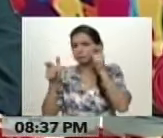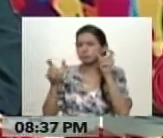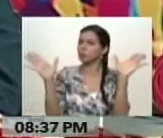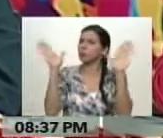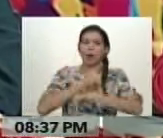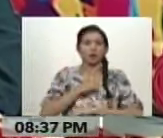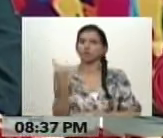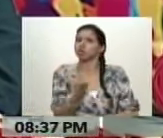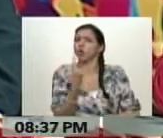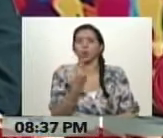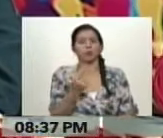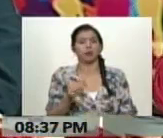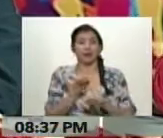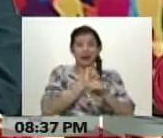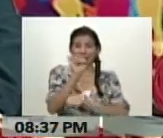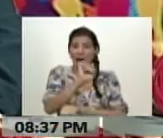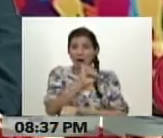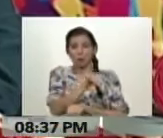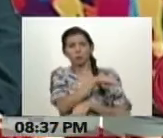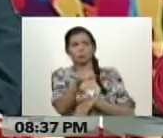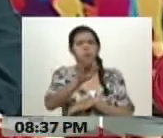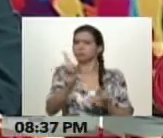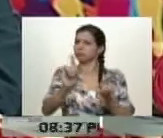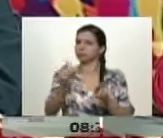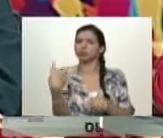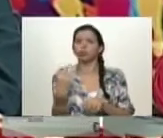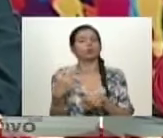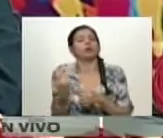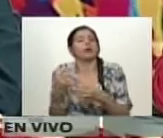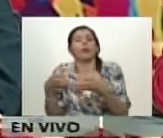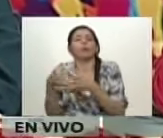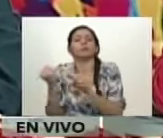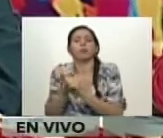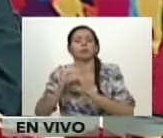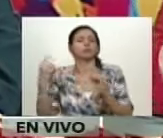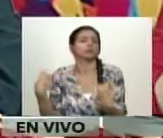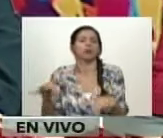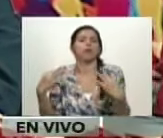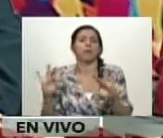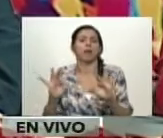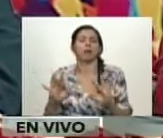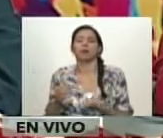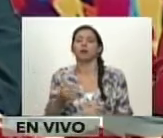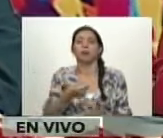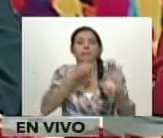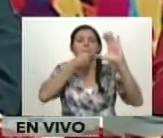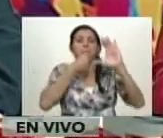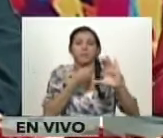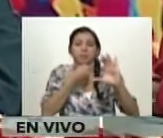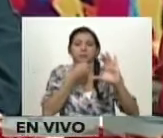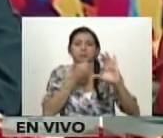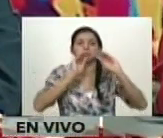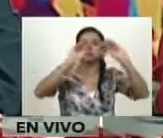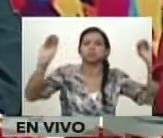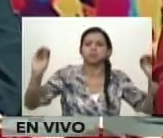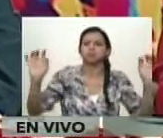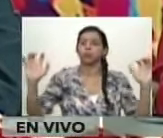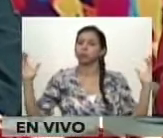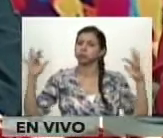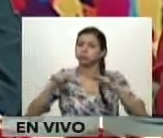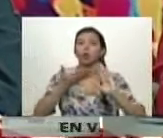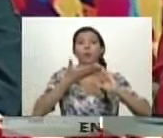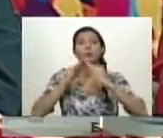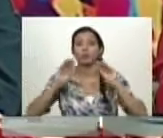sin caravana, llega con su equipo de trabajo, con un megáfono, convoca a la comunidad y se han